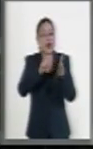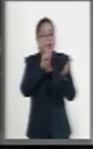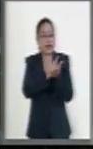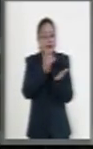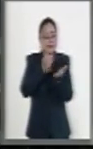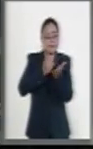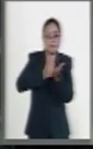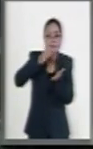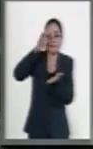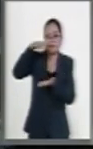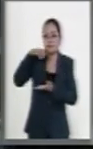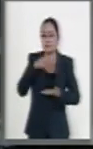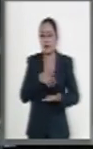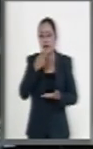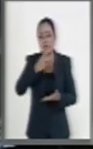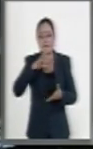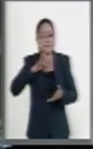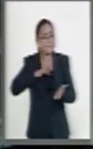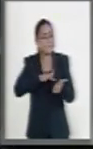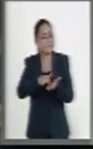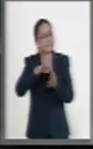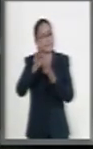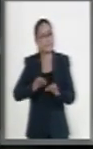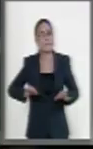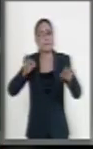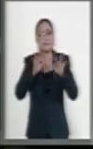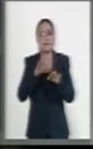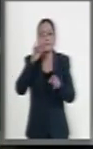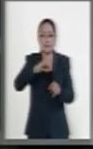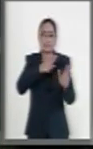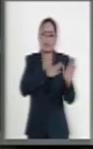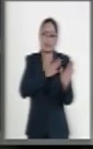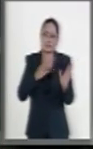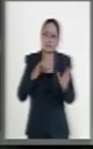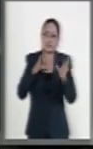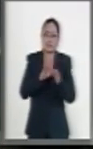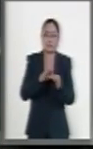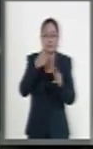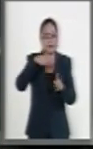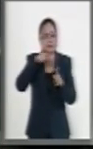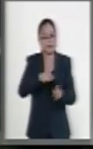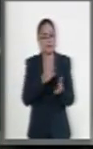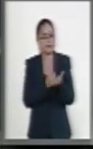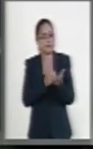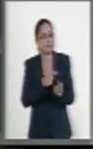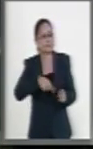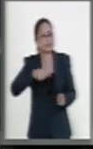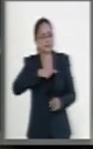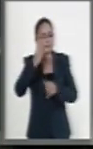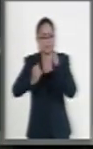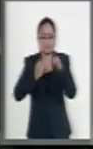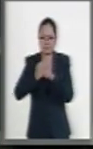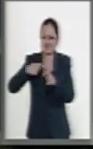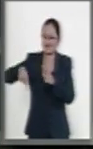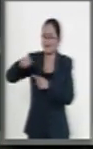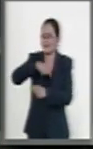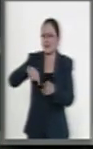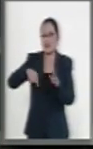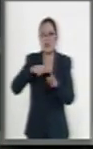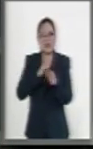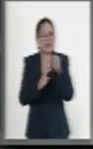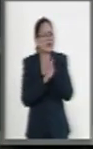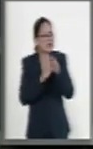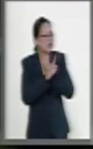fiscal, refrenda el compromiso con la responsabilidad hacendaria ante el entorno internacional adverso y con